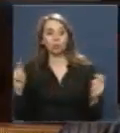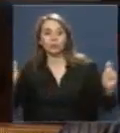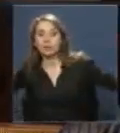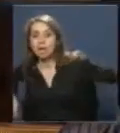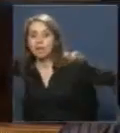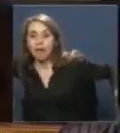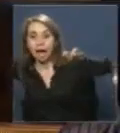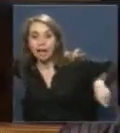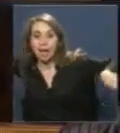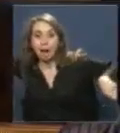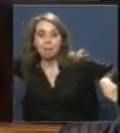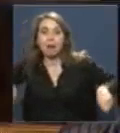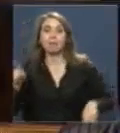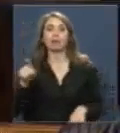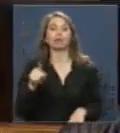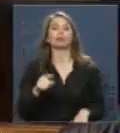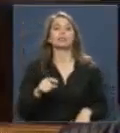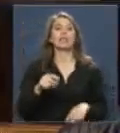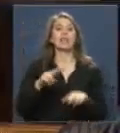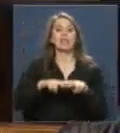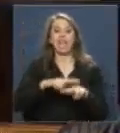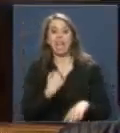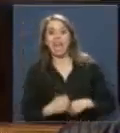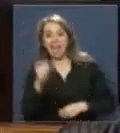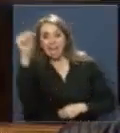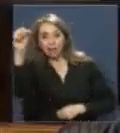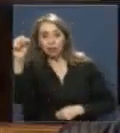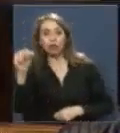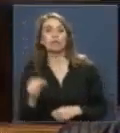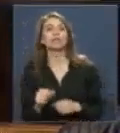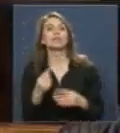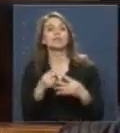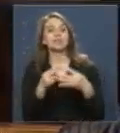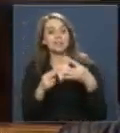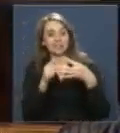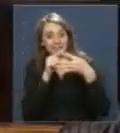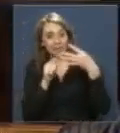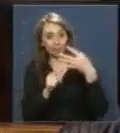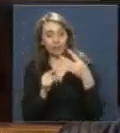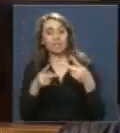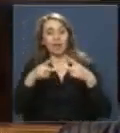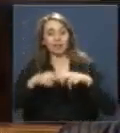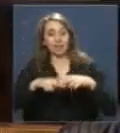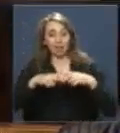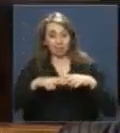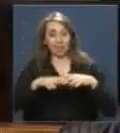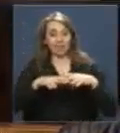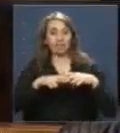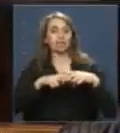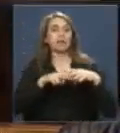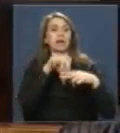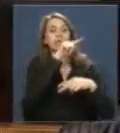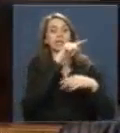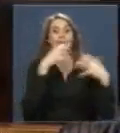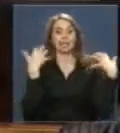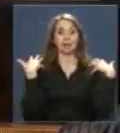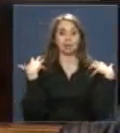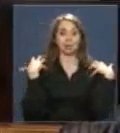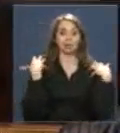héroe. Se define como el conjunto de técnicas mediante las cuales el responsable